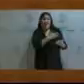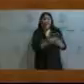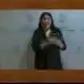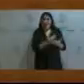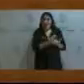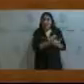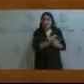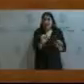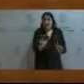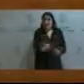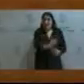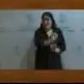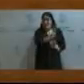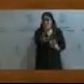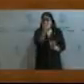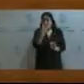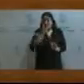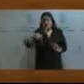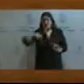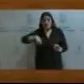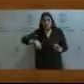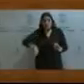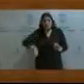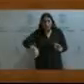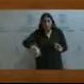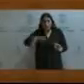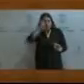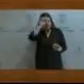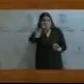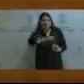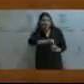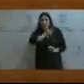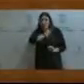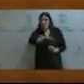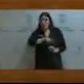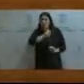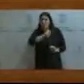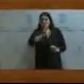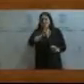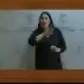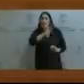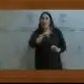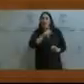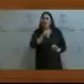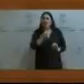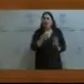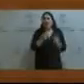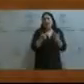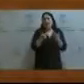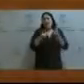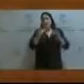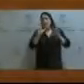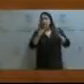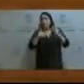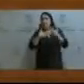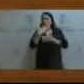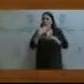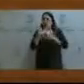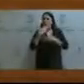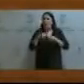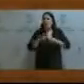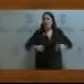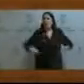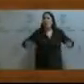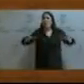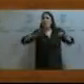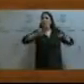profesionales cuya profesionalidad, perdón la redundancia, se ha puesto en duda en medios de comunicación y en primera página, y usted